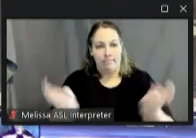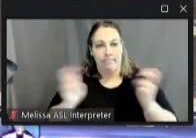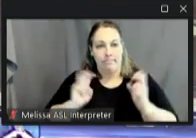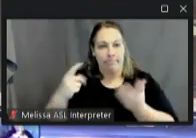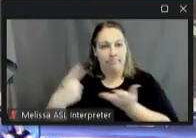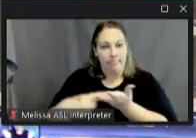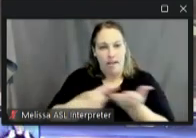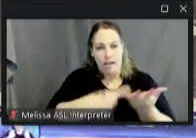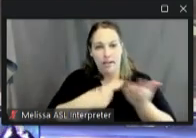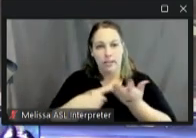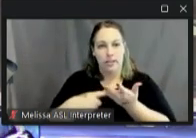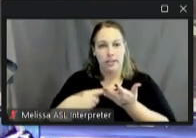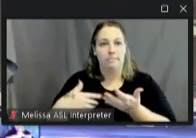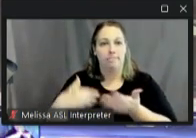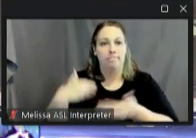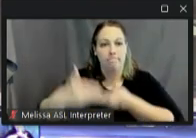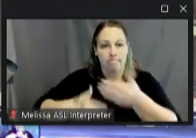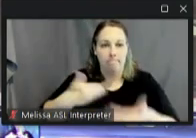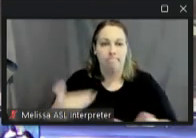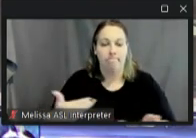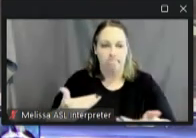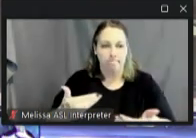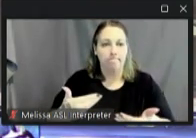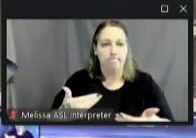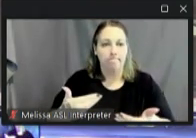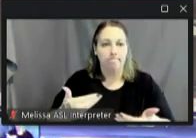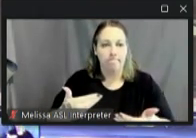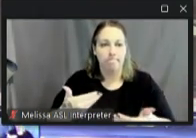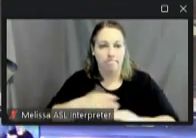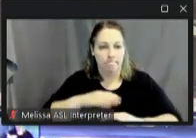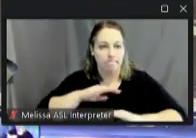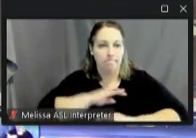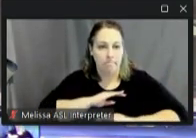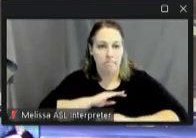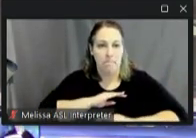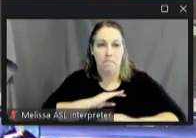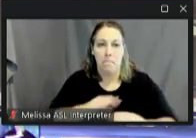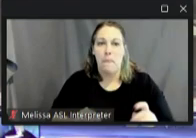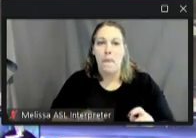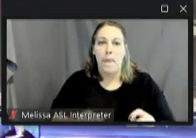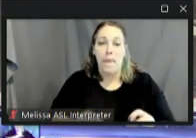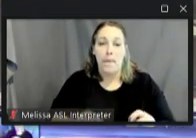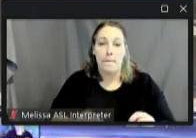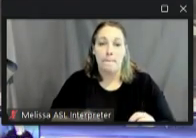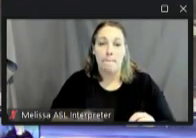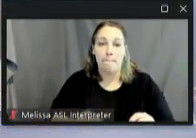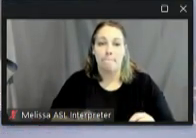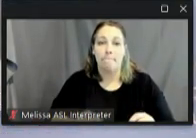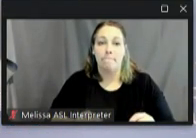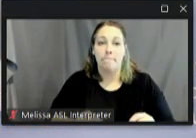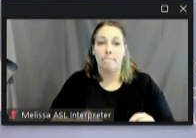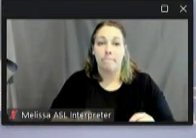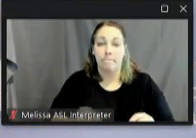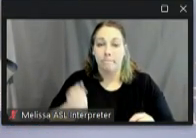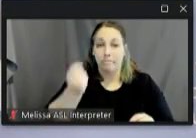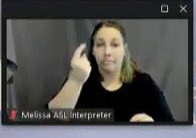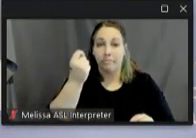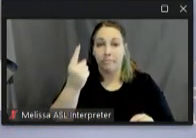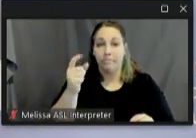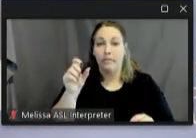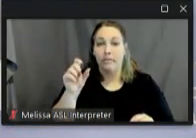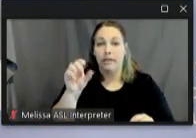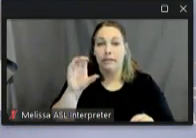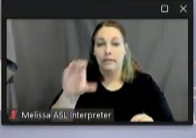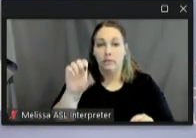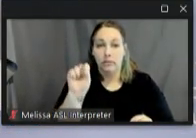sociedad civil nuestro compromiso desde la Comisión Interamericana de mantener esta temática como una